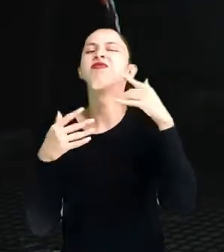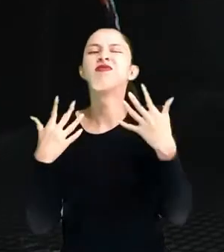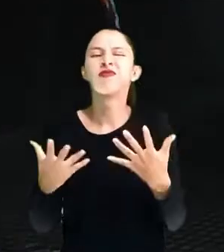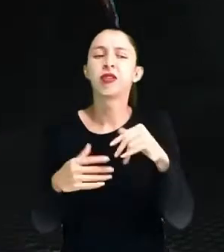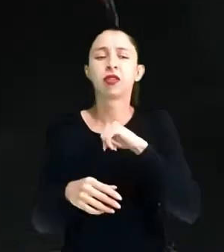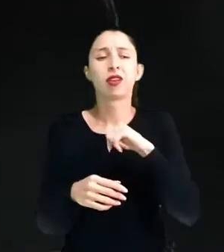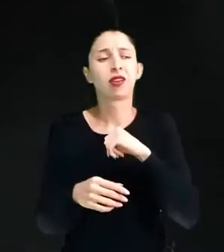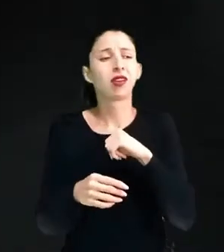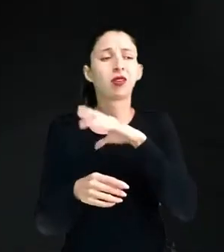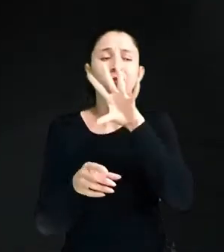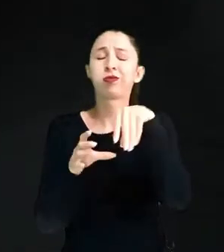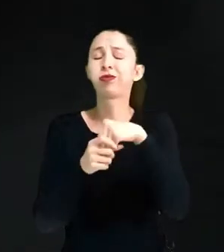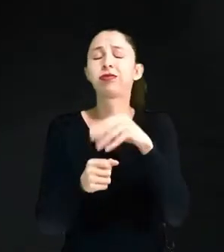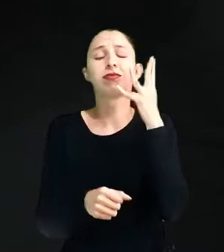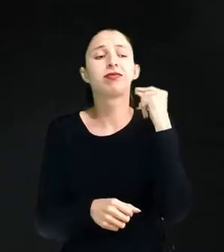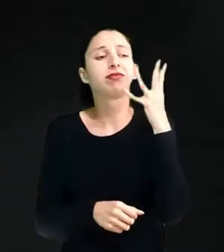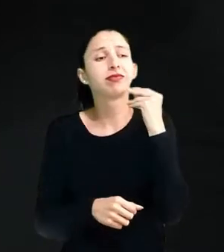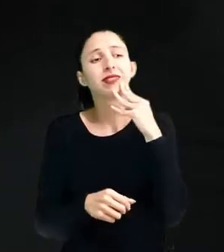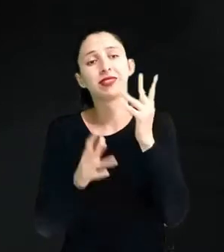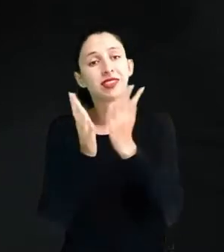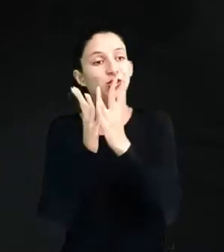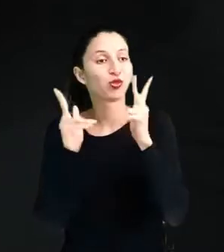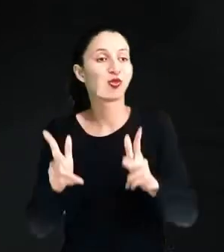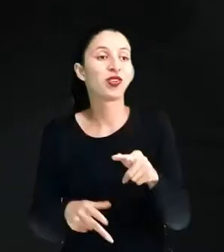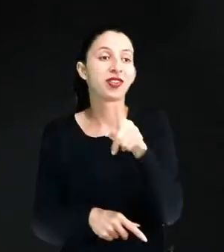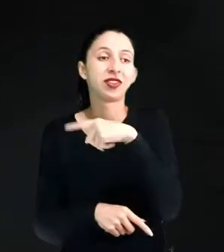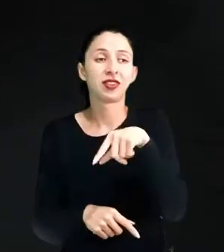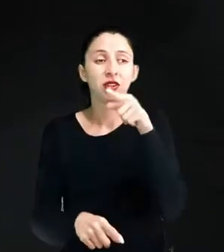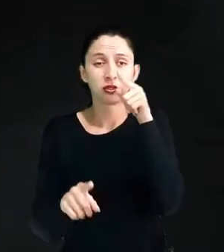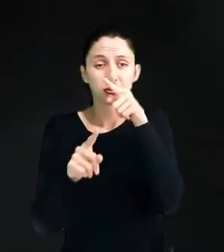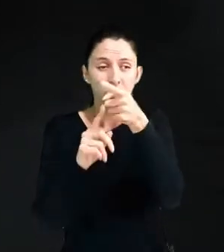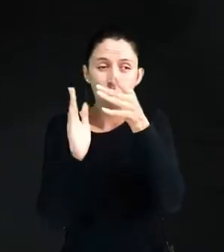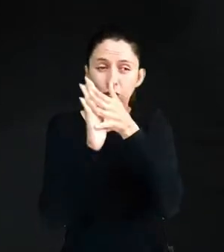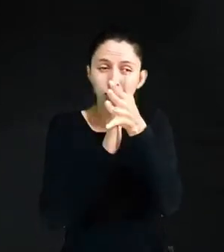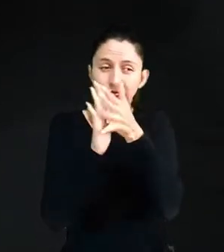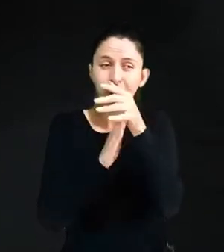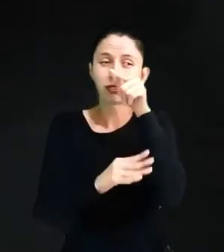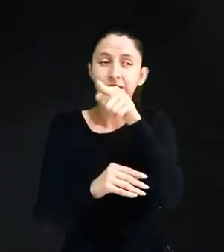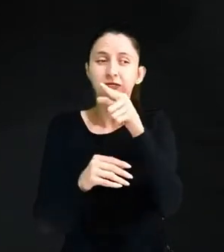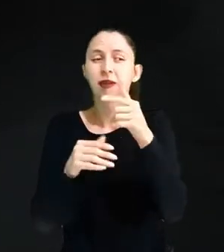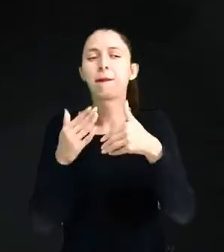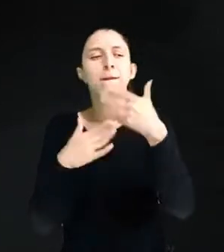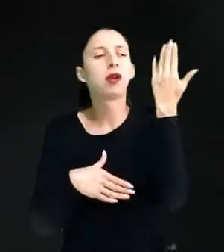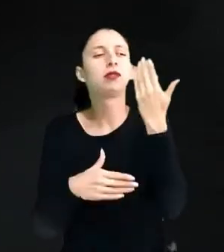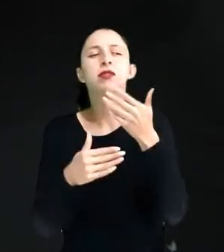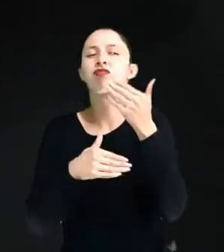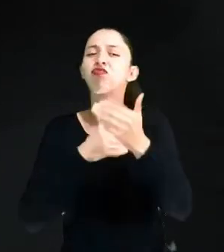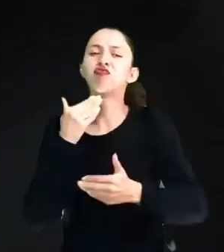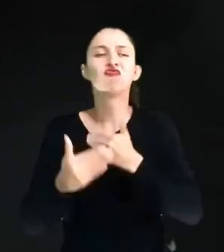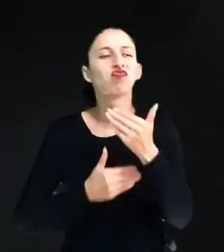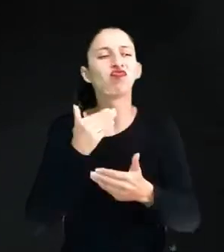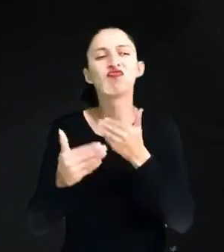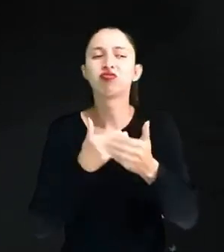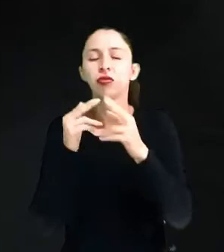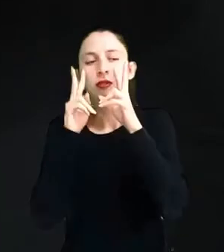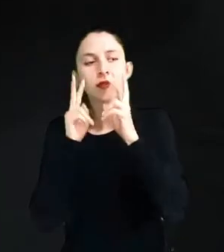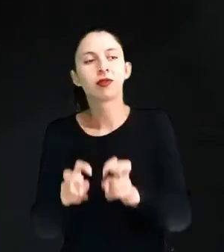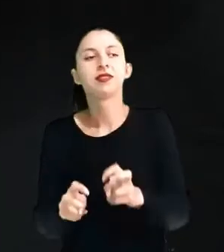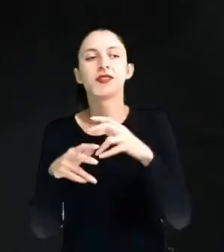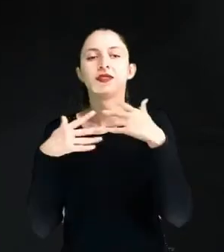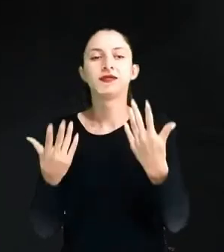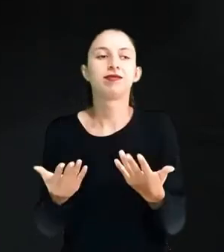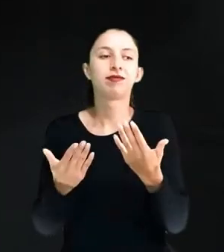incluido aquí una estudiante que, imagínate que ella inició con su proceso de